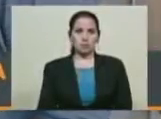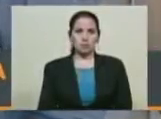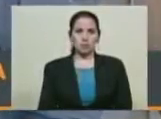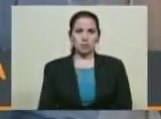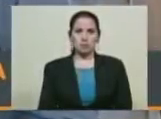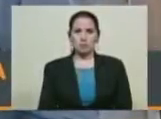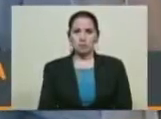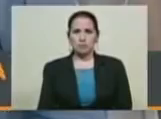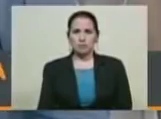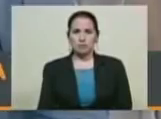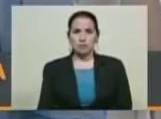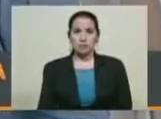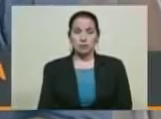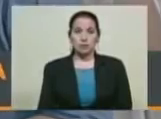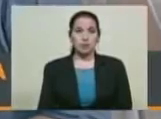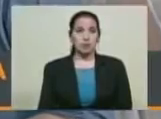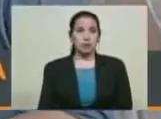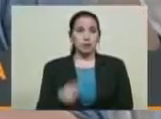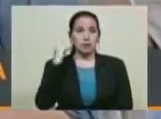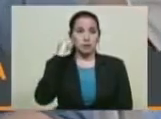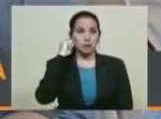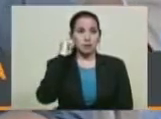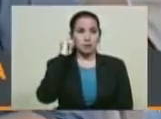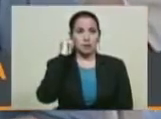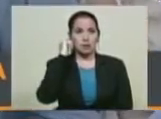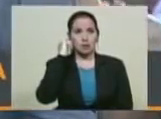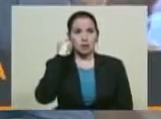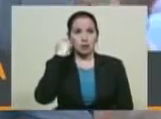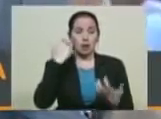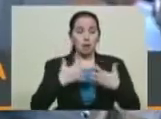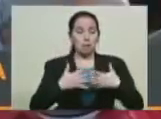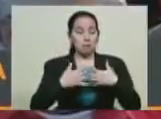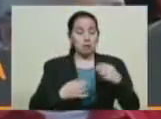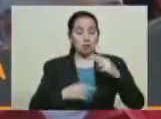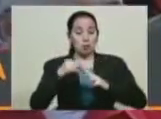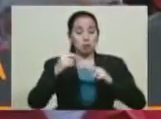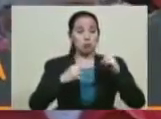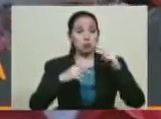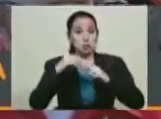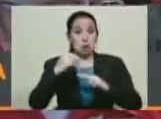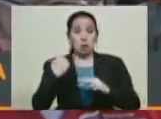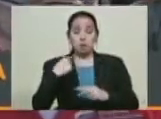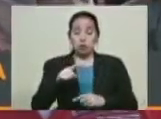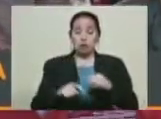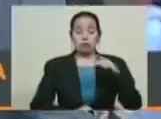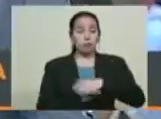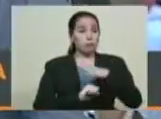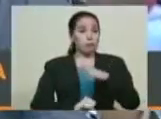La empresa City Construction hemos tenido mucho apoyo y soporte